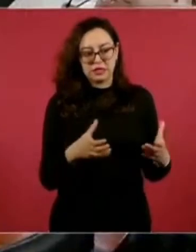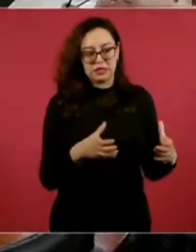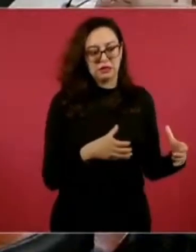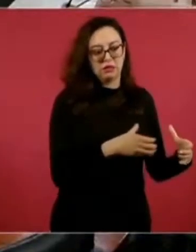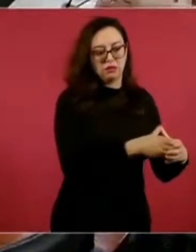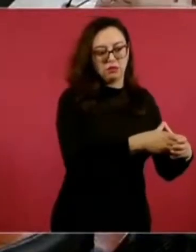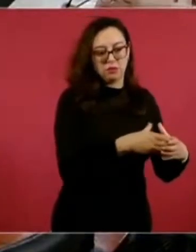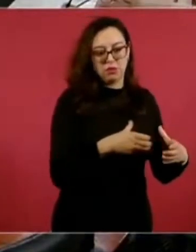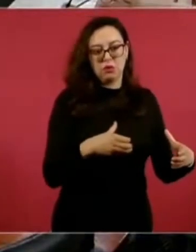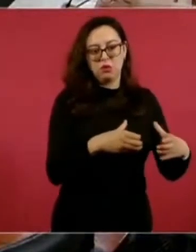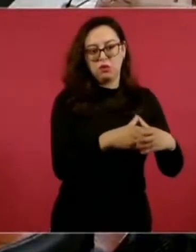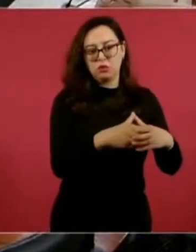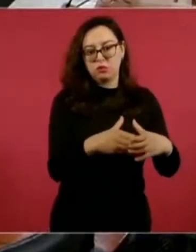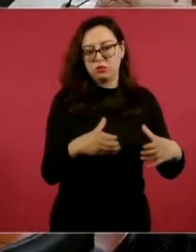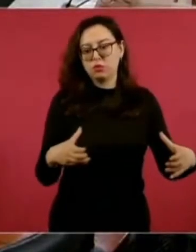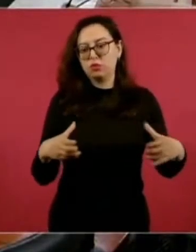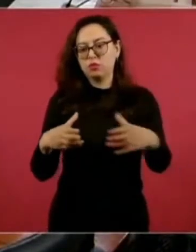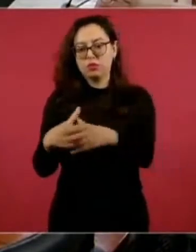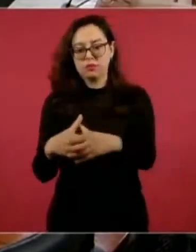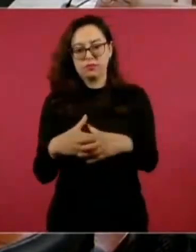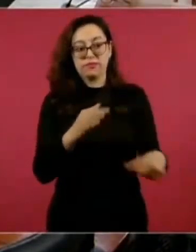En estos casos es menos grave.